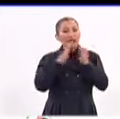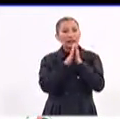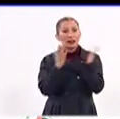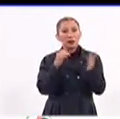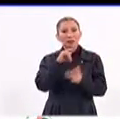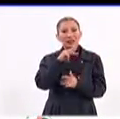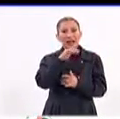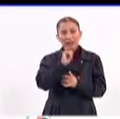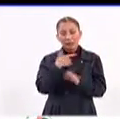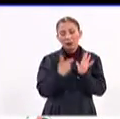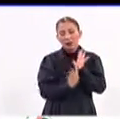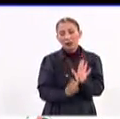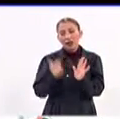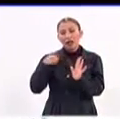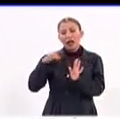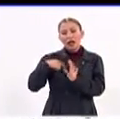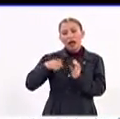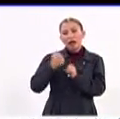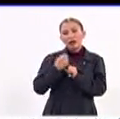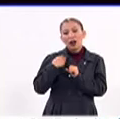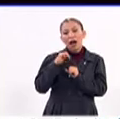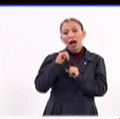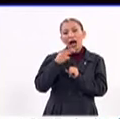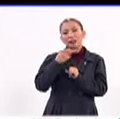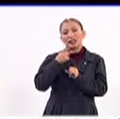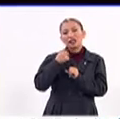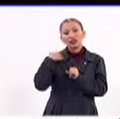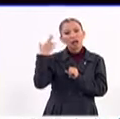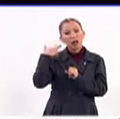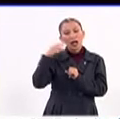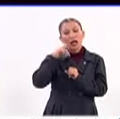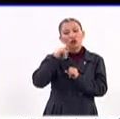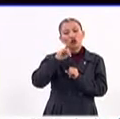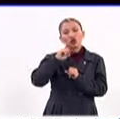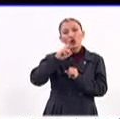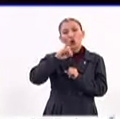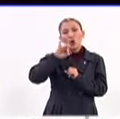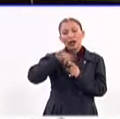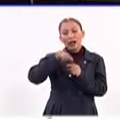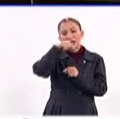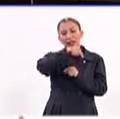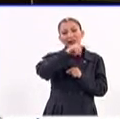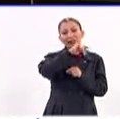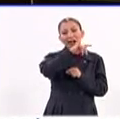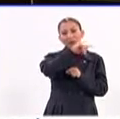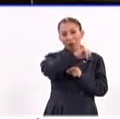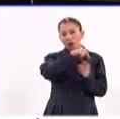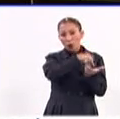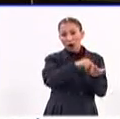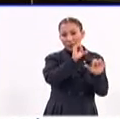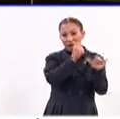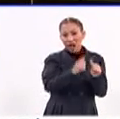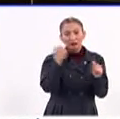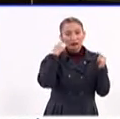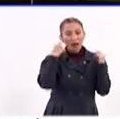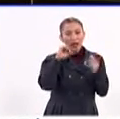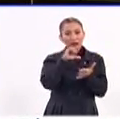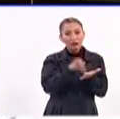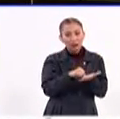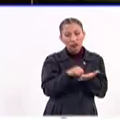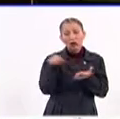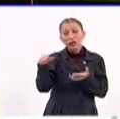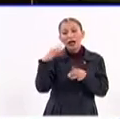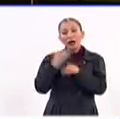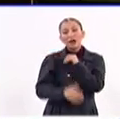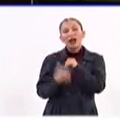de Minería, presentaciones en el ciclo La Habitación del Ruido, en el claustro de Sor Juana, y en el Talismán, espacio de arte sonoro en el centro,